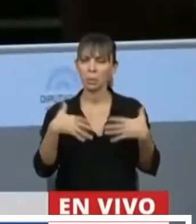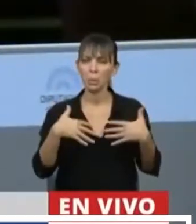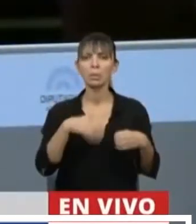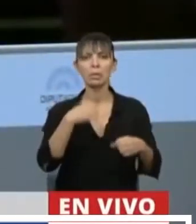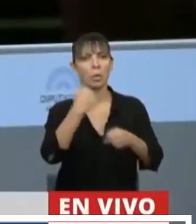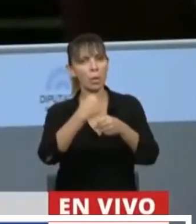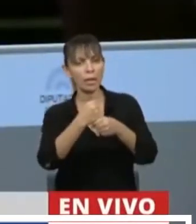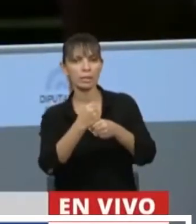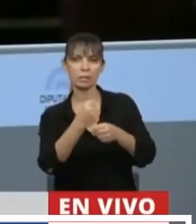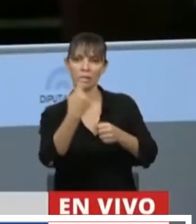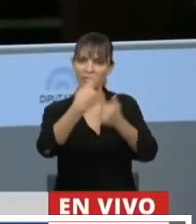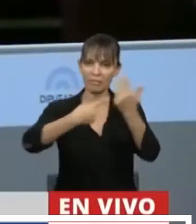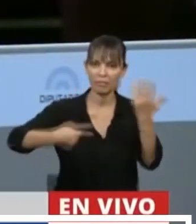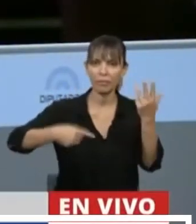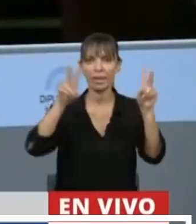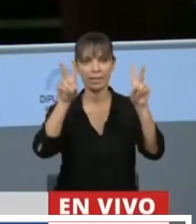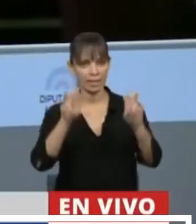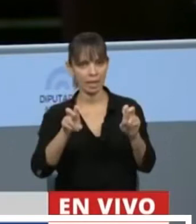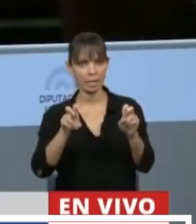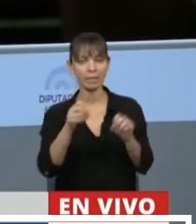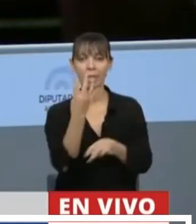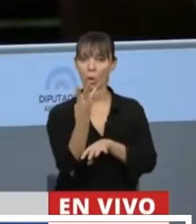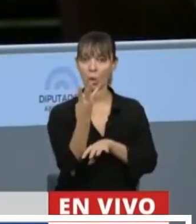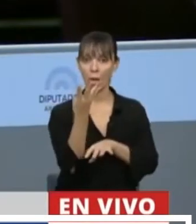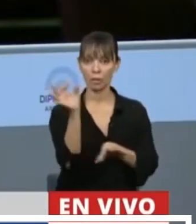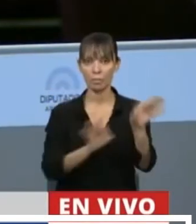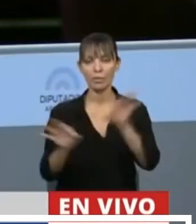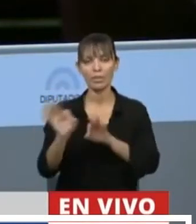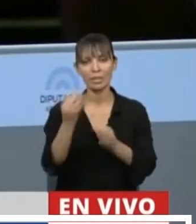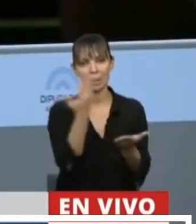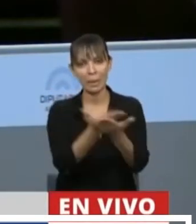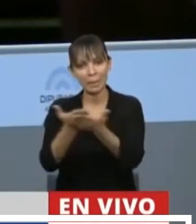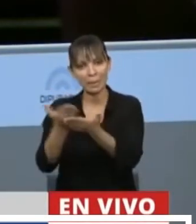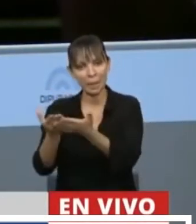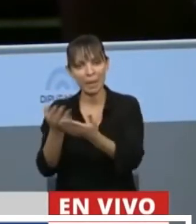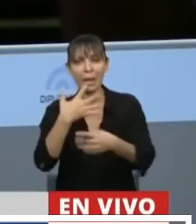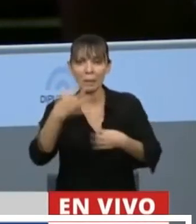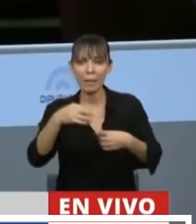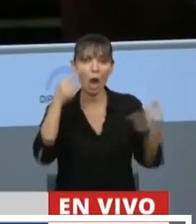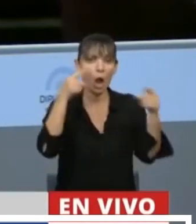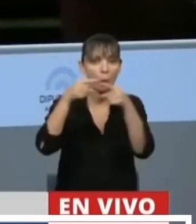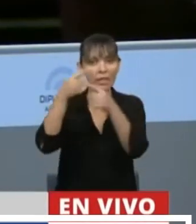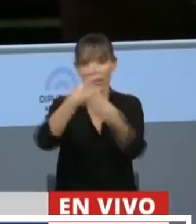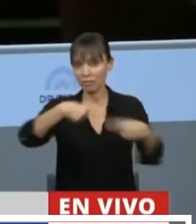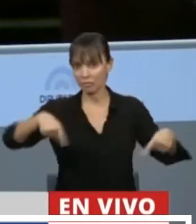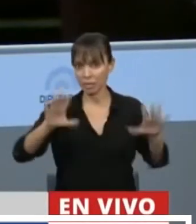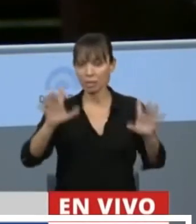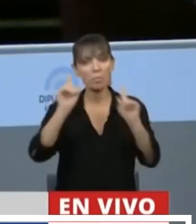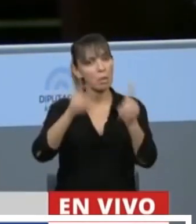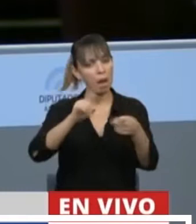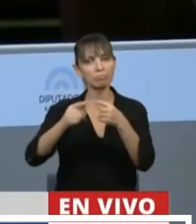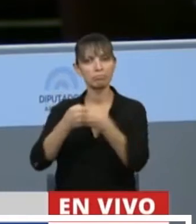a distancia a todos los niveles del sistema educativo argentino y la plantea como la modalidad excepcional dentro de la educación